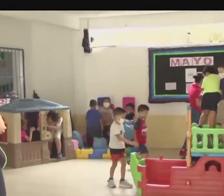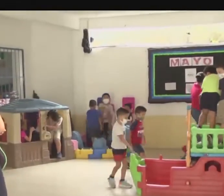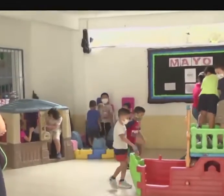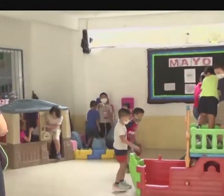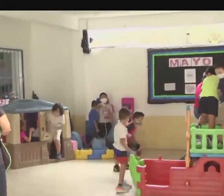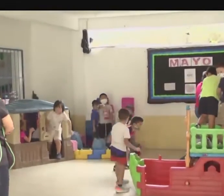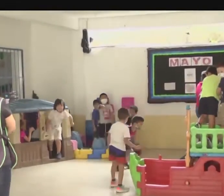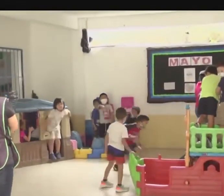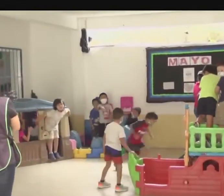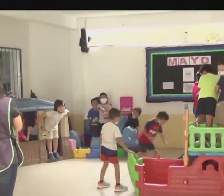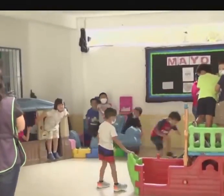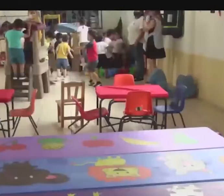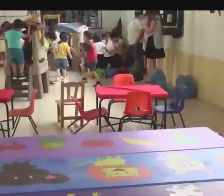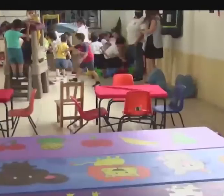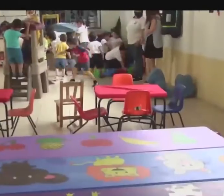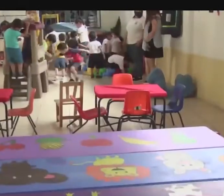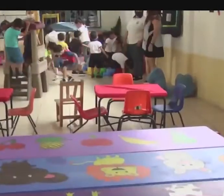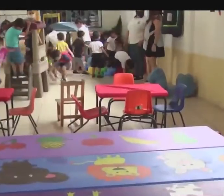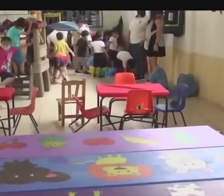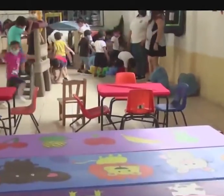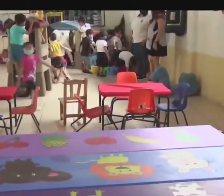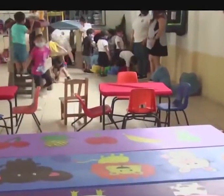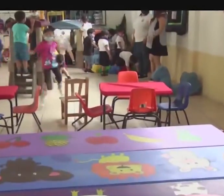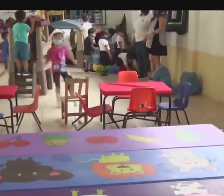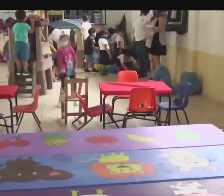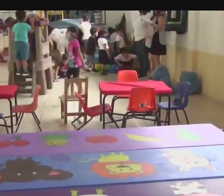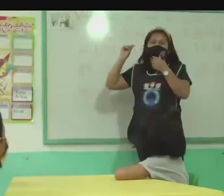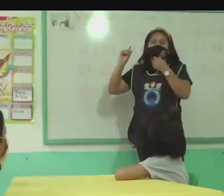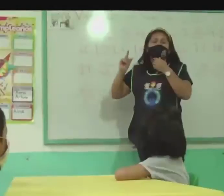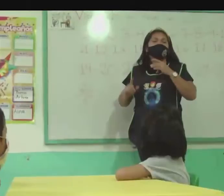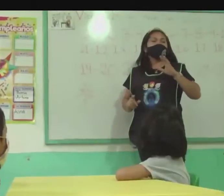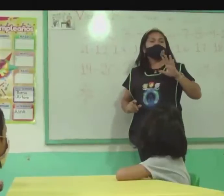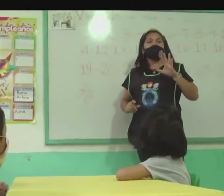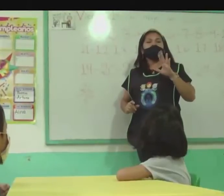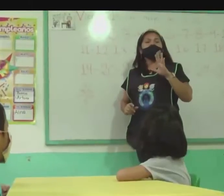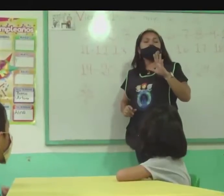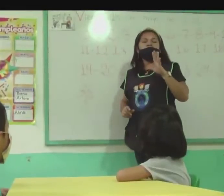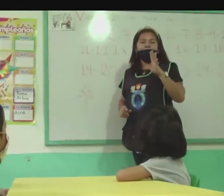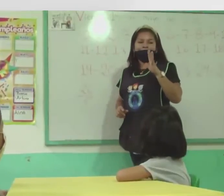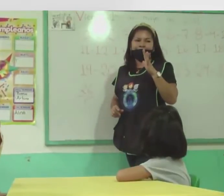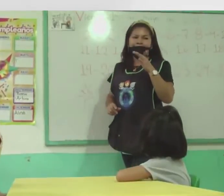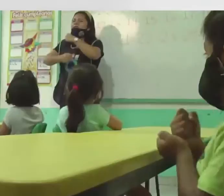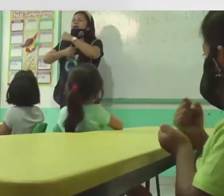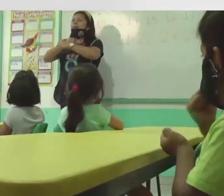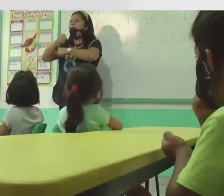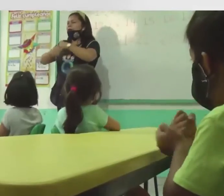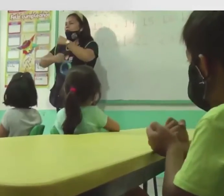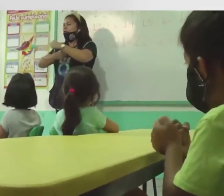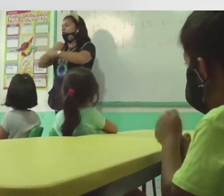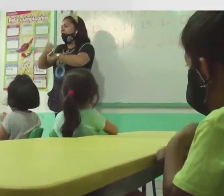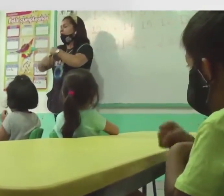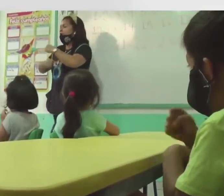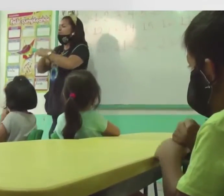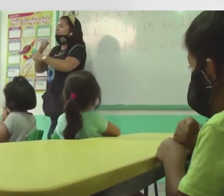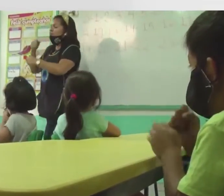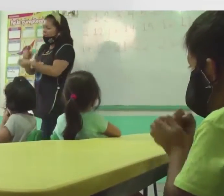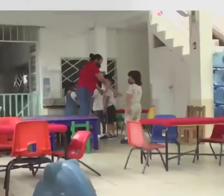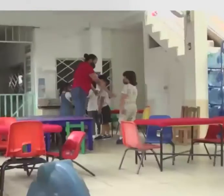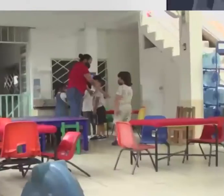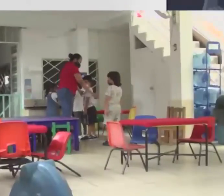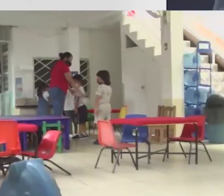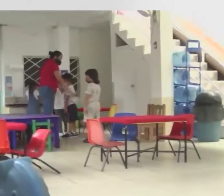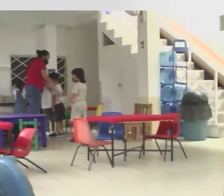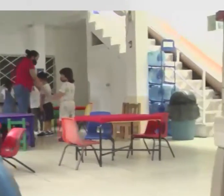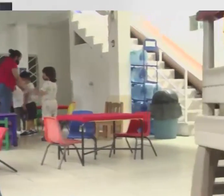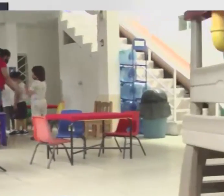se quitaron muchas cosas que venían caminando funcionando simplemente para nada y de repente no